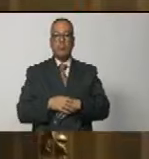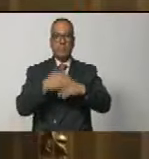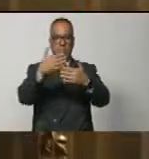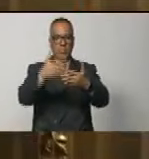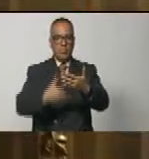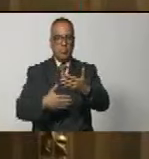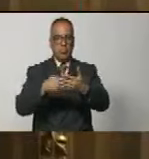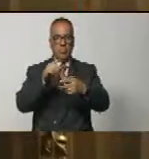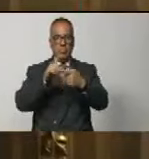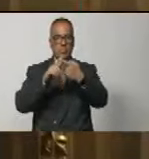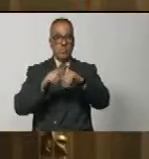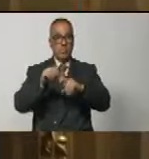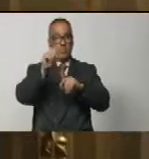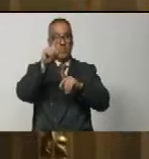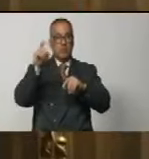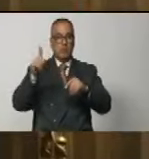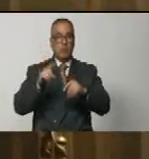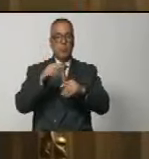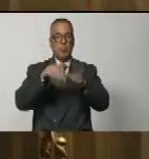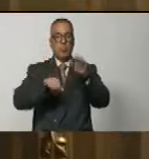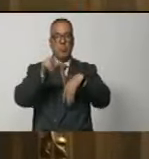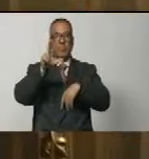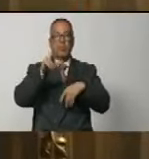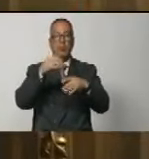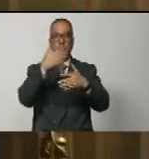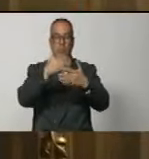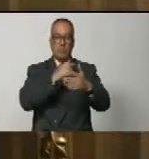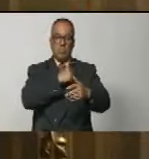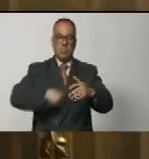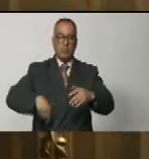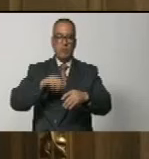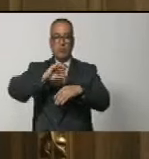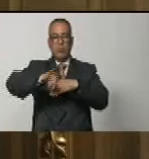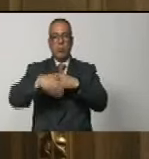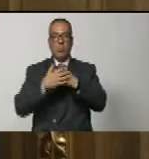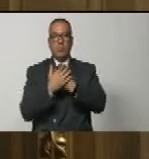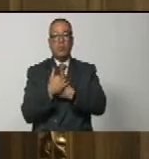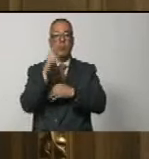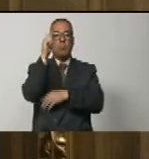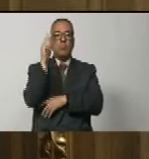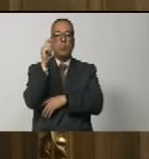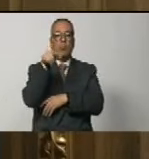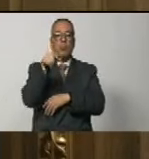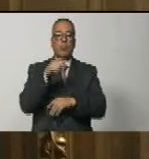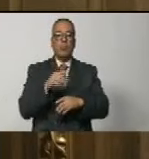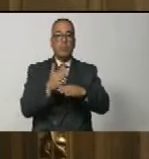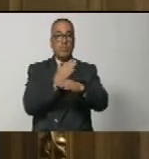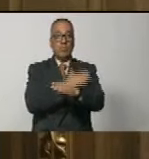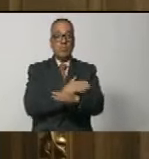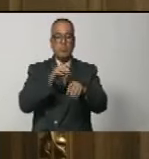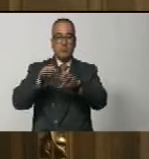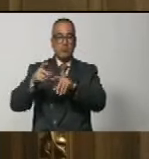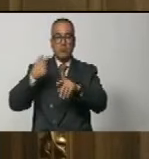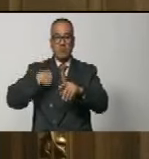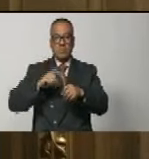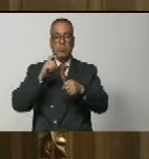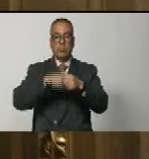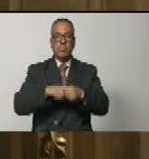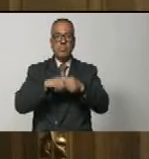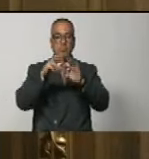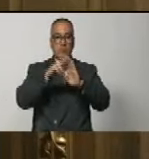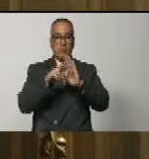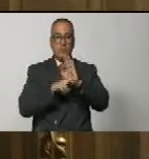Sesión ordinaria número 11, acta número 13. El presidente de la Asamblea Nacional, diputado Jorge Rodríguez Gómez, previo anuncio de Secretaría de la Asistencia al